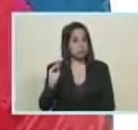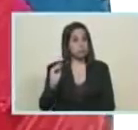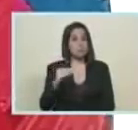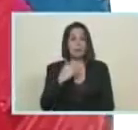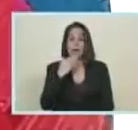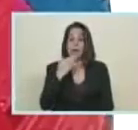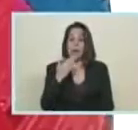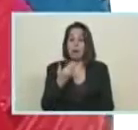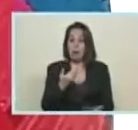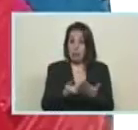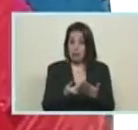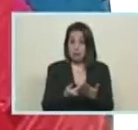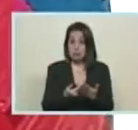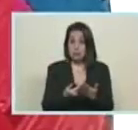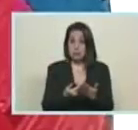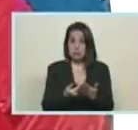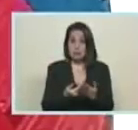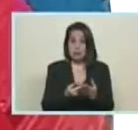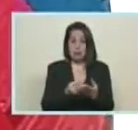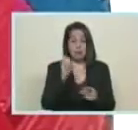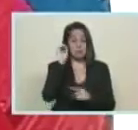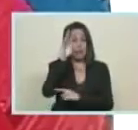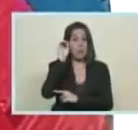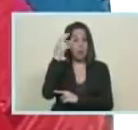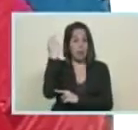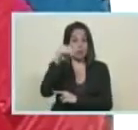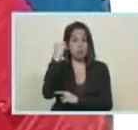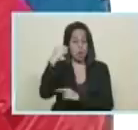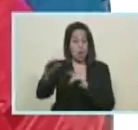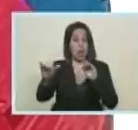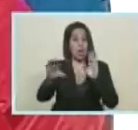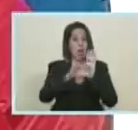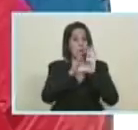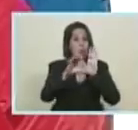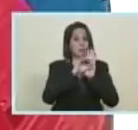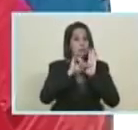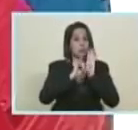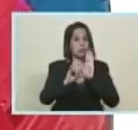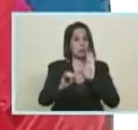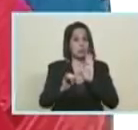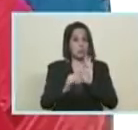gracias a la Asamblea Nacional Constituyente y al pueblo,